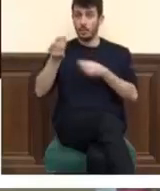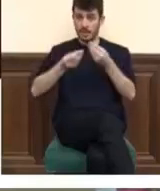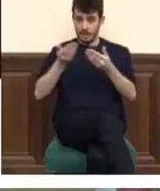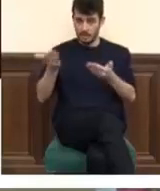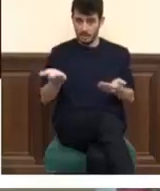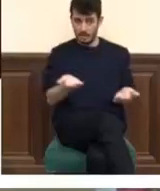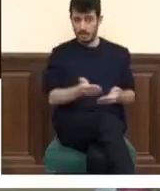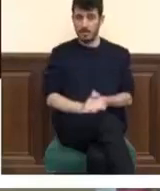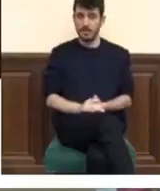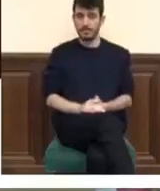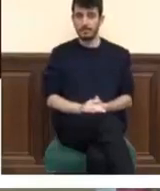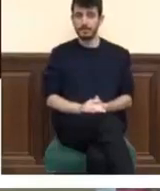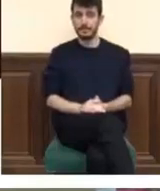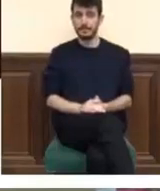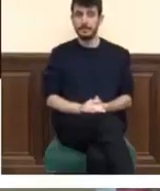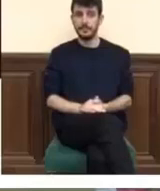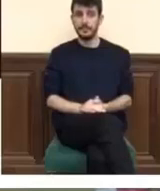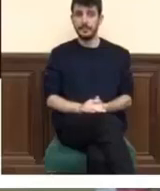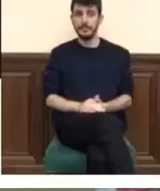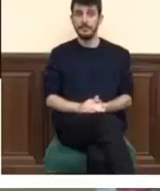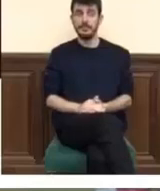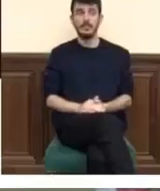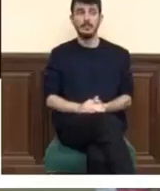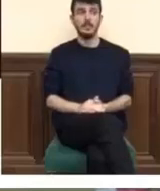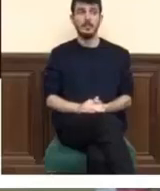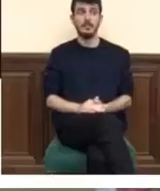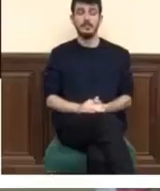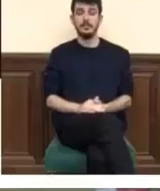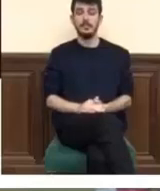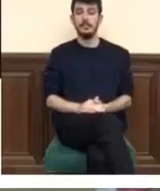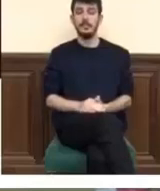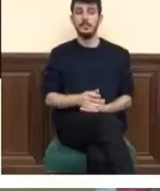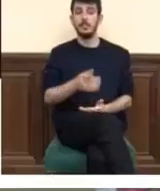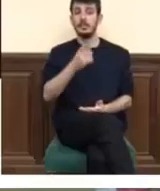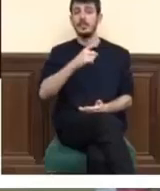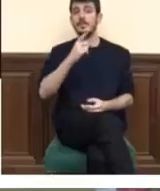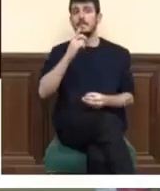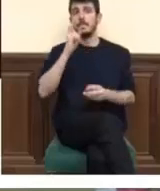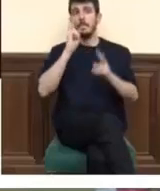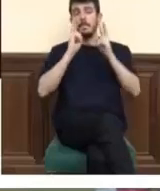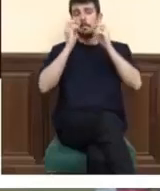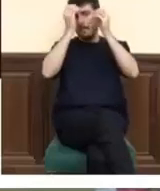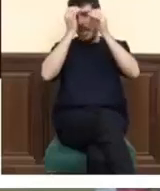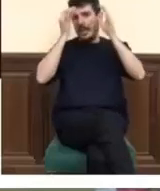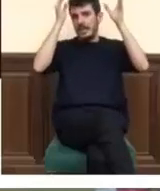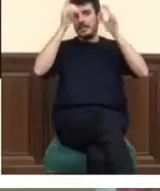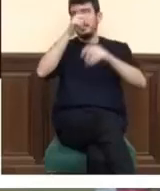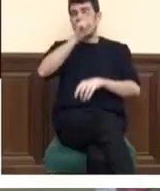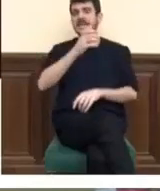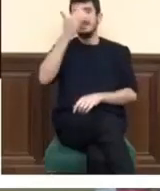que la utilice. ¿Visualicen ustedes a Isabel Díaz Ayuso,